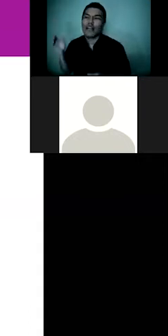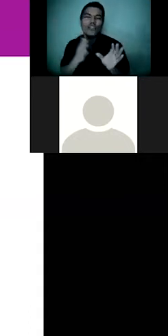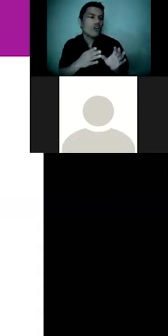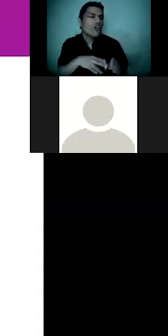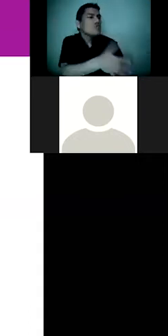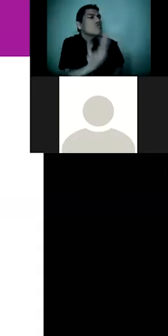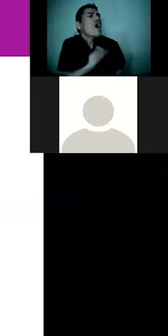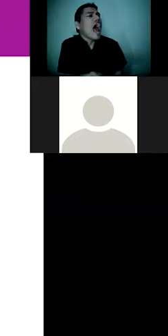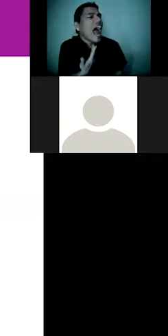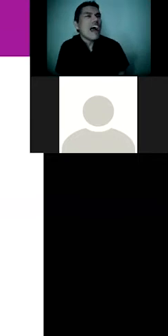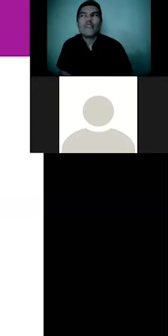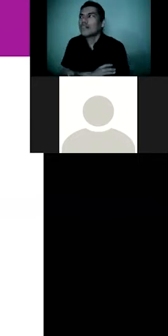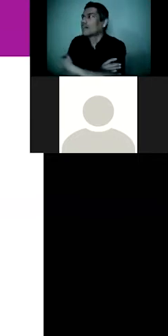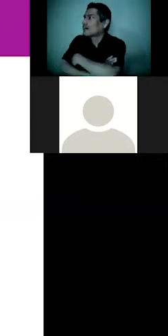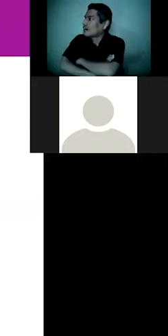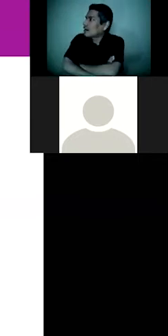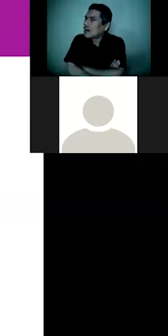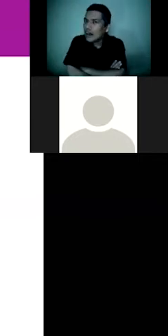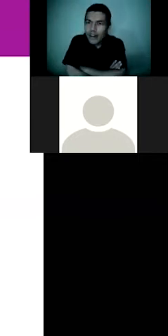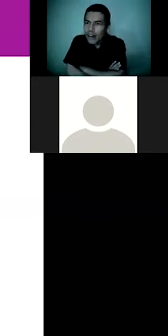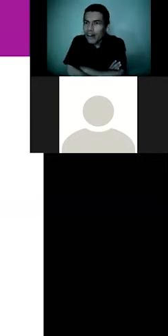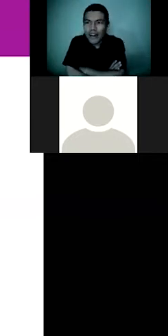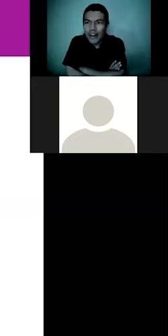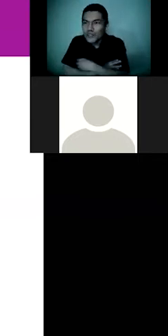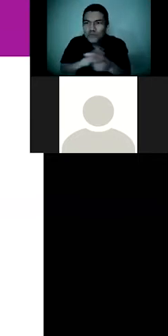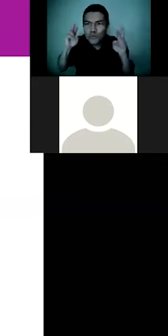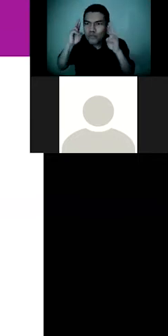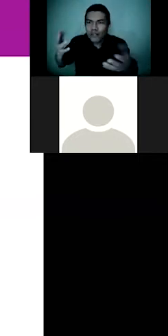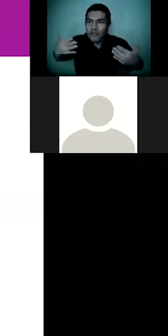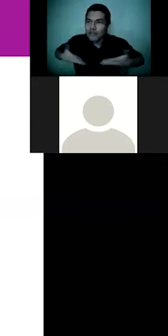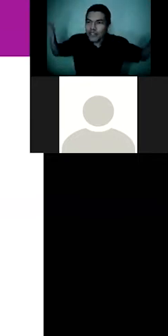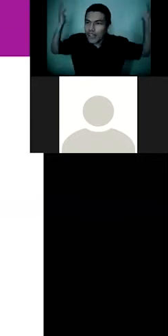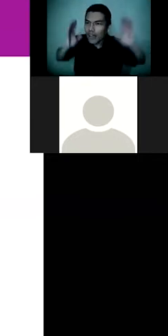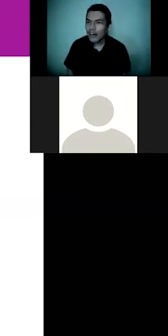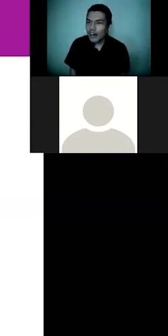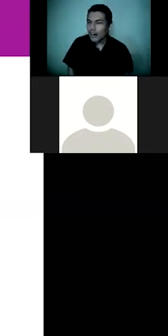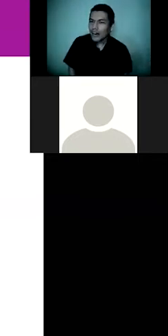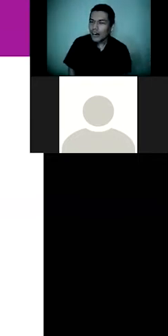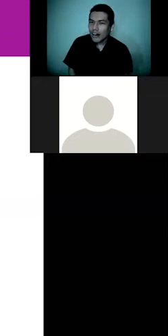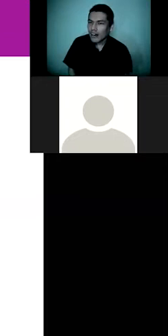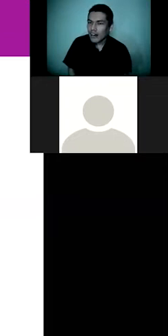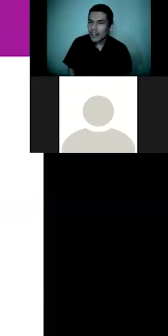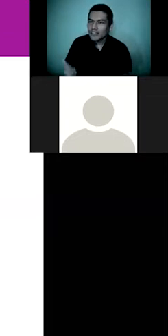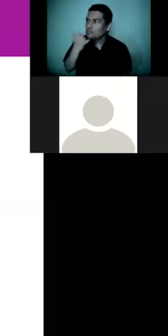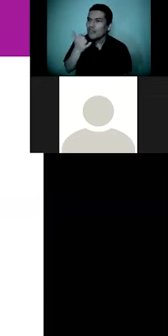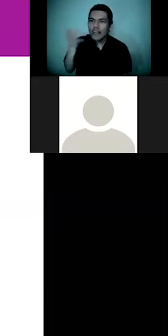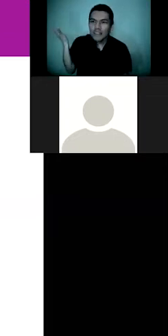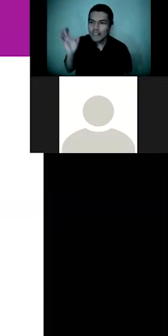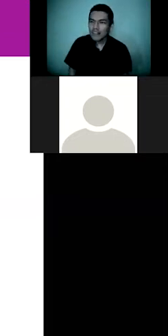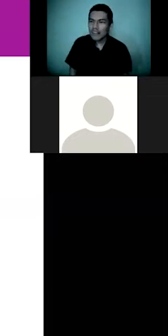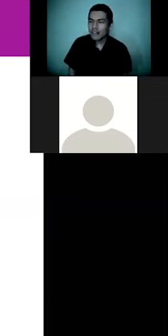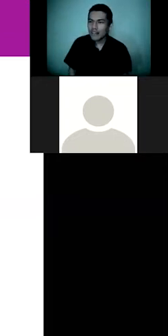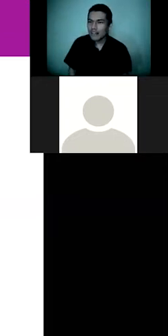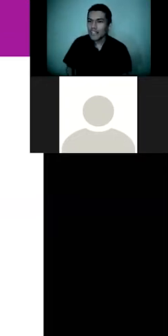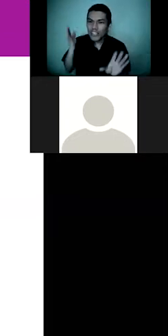amarillo. No, habla, tienes que hablar. Pero seguía insistiendo, que falta de respeto.